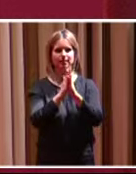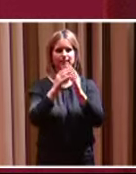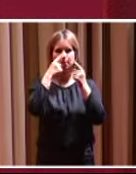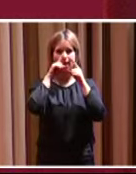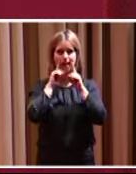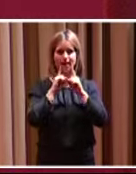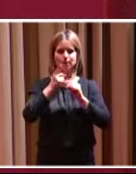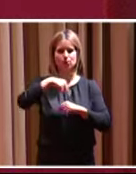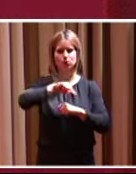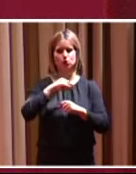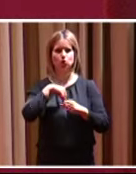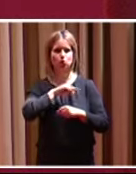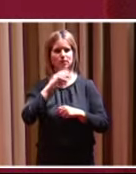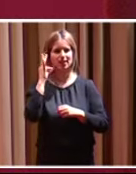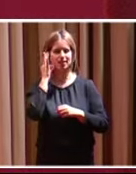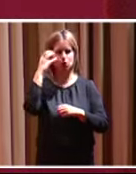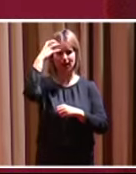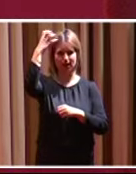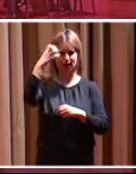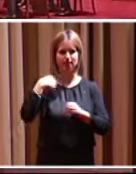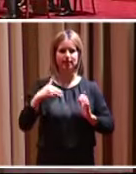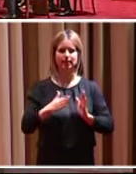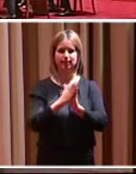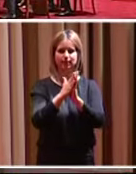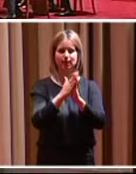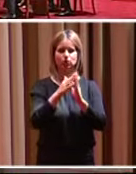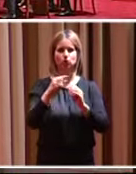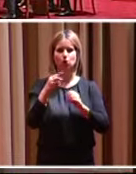y Nuestra Señora de los Reyes, Santo Vía Crucis.